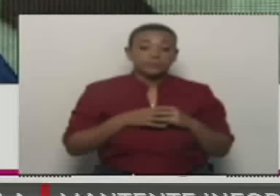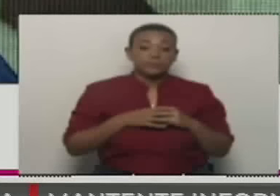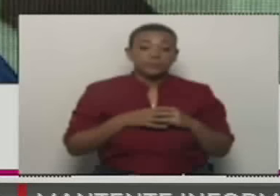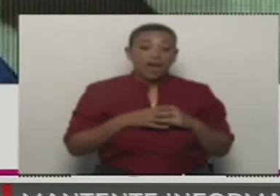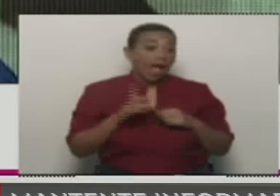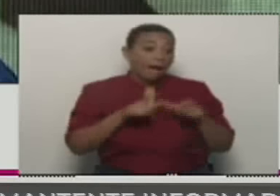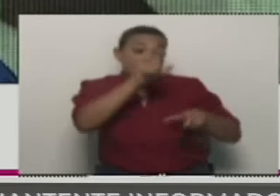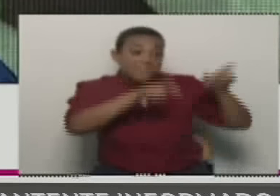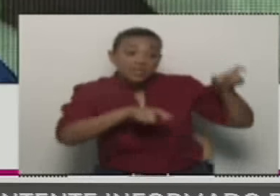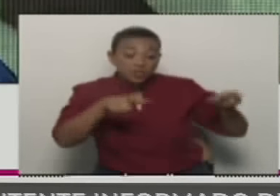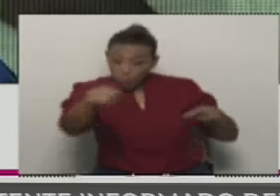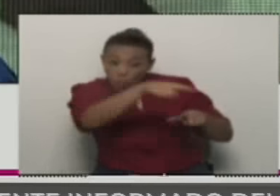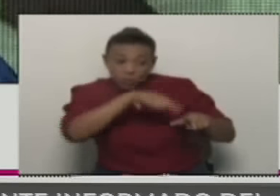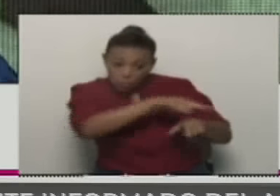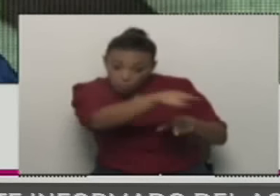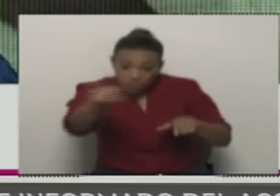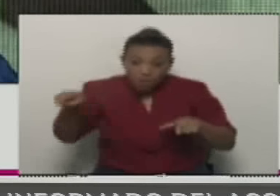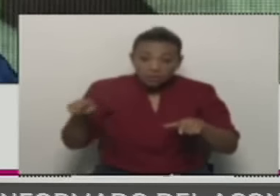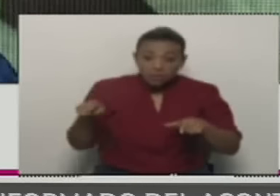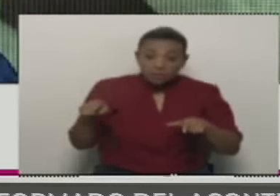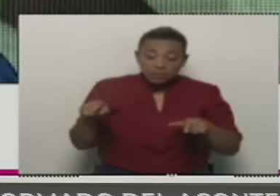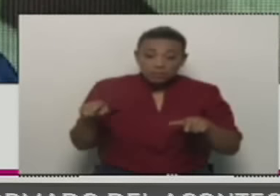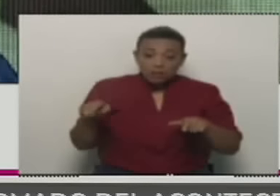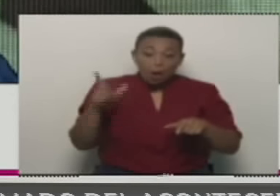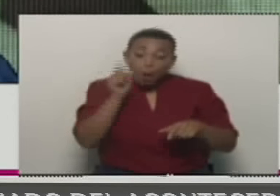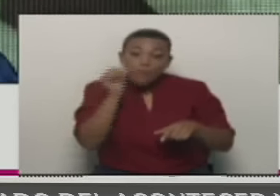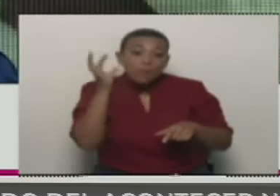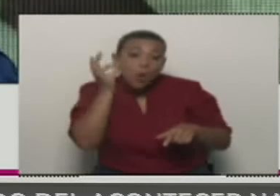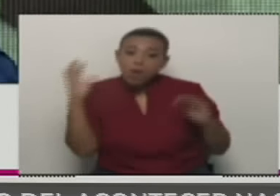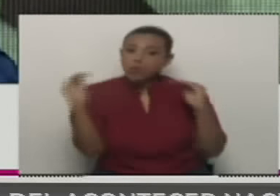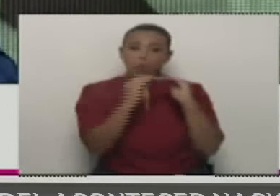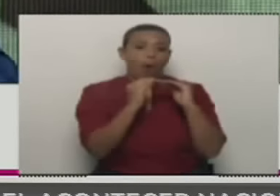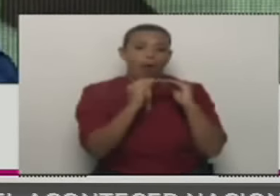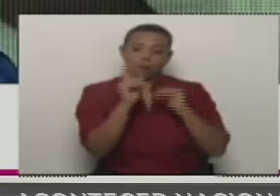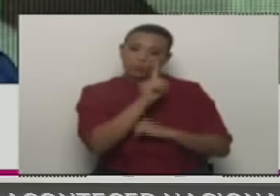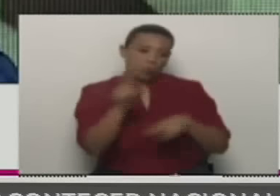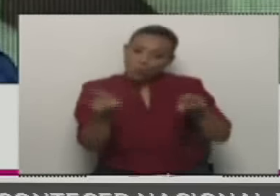Ninguno de nosotros, o de ustedes mujeres, es igual al otro.